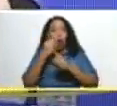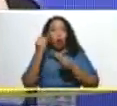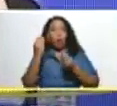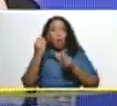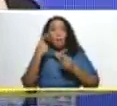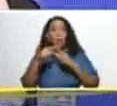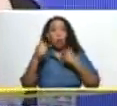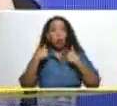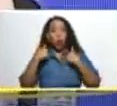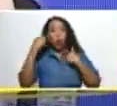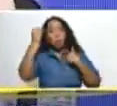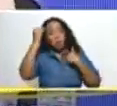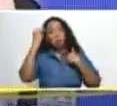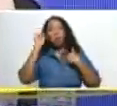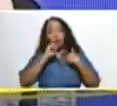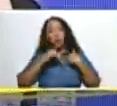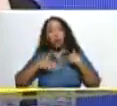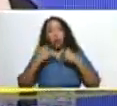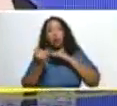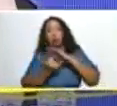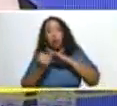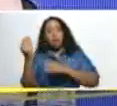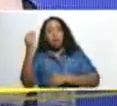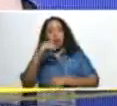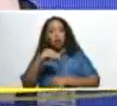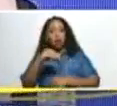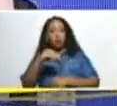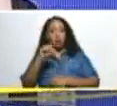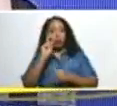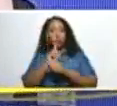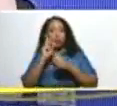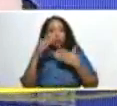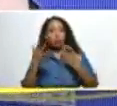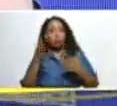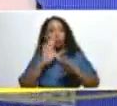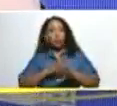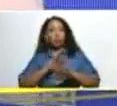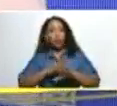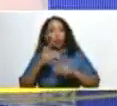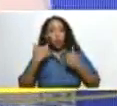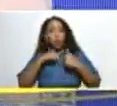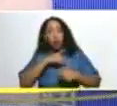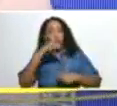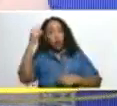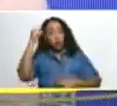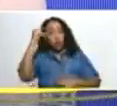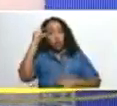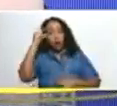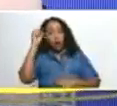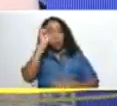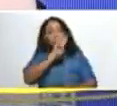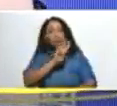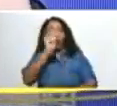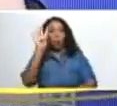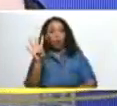yo pienso que ya si pudiéramos institucionalizarlos más y no solamente, porque nuestro día aniversario es el 24